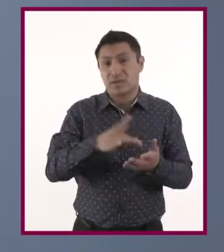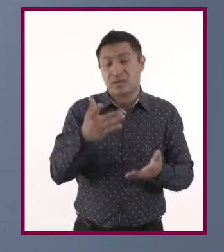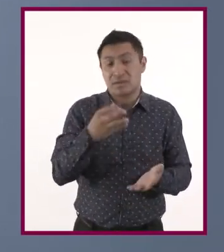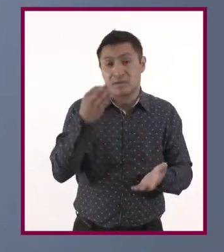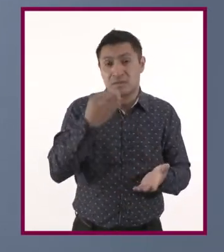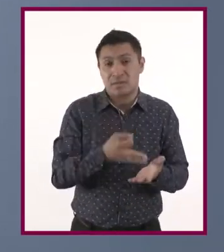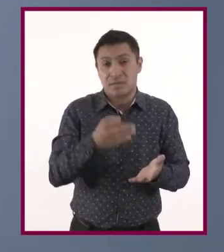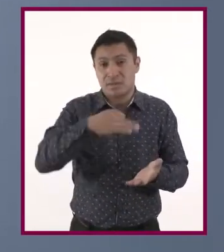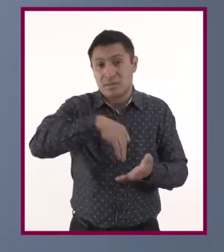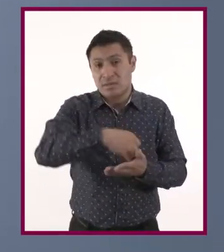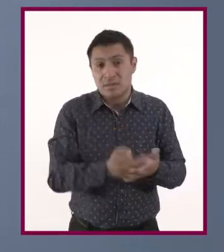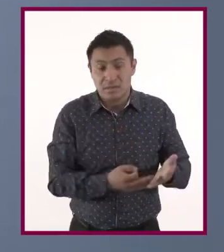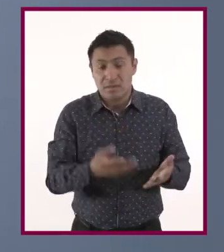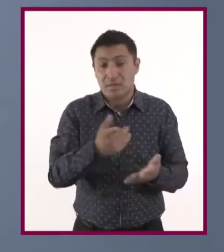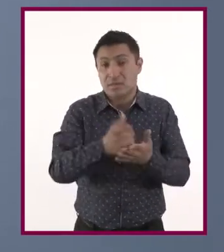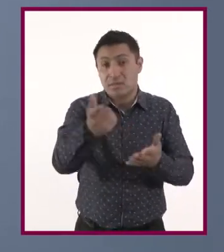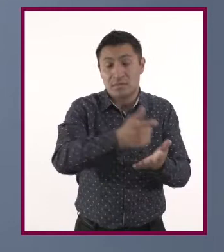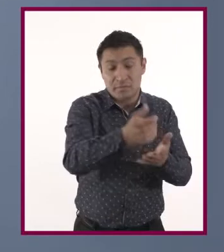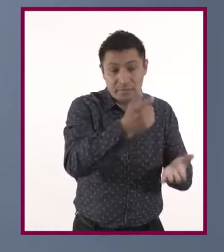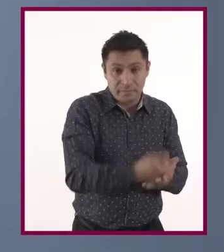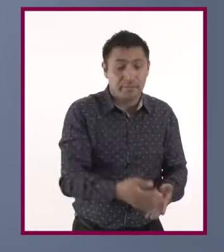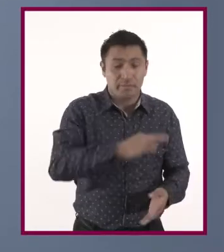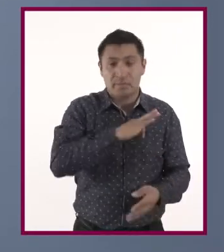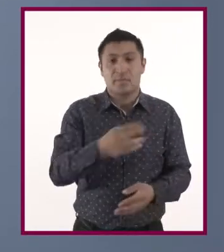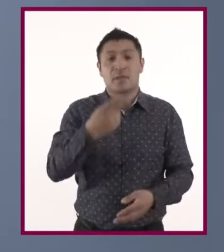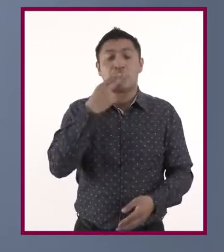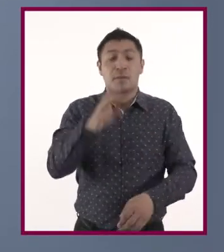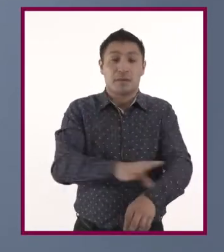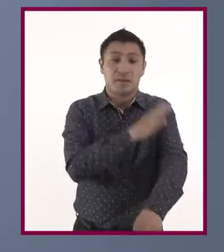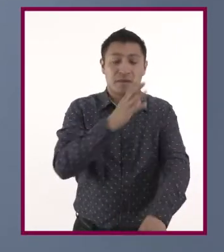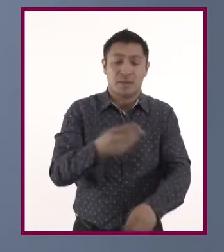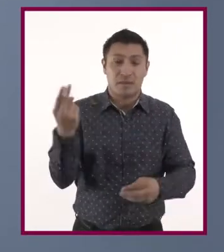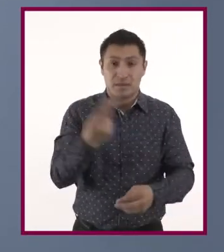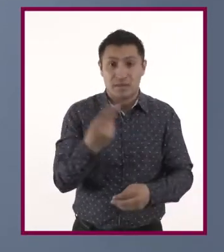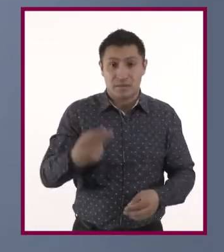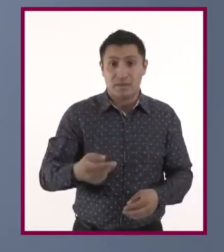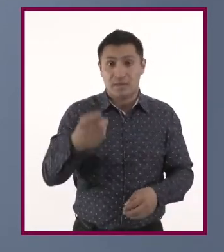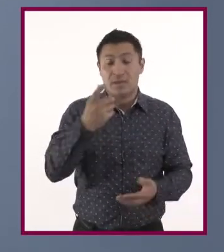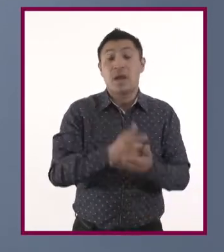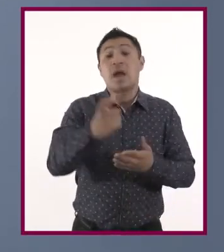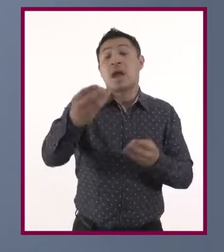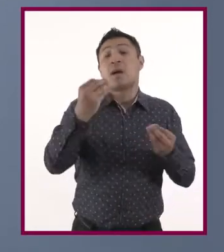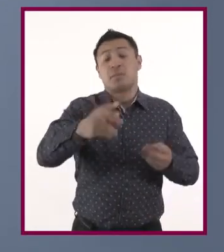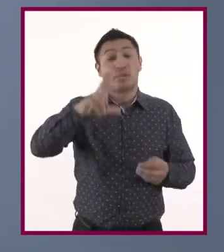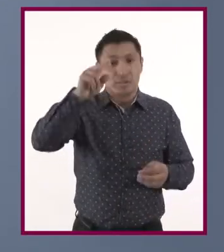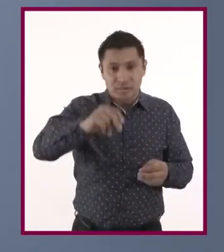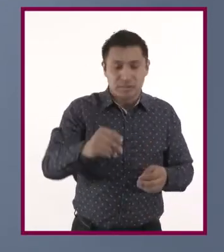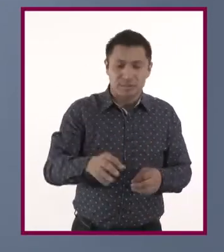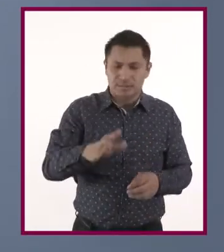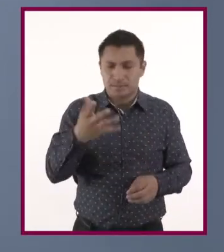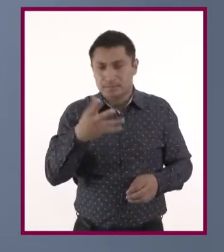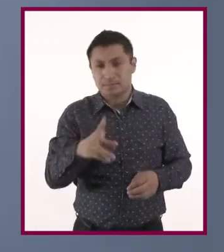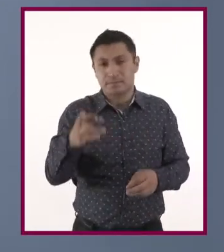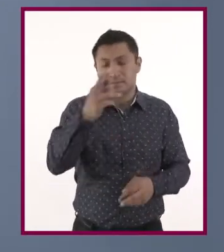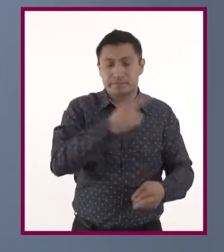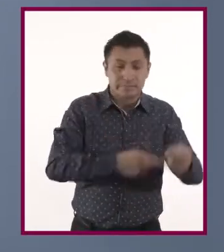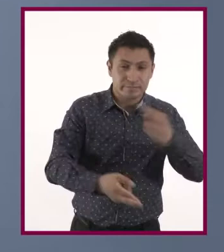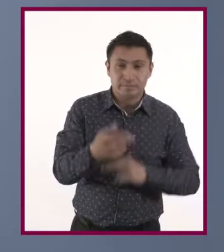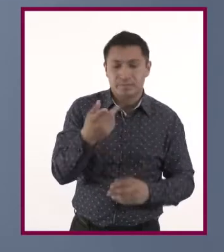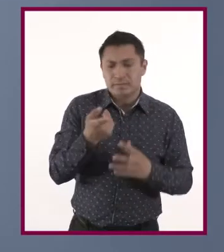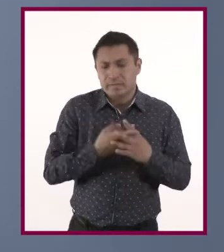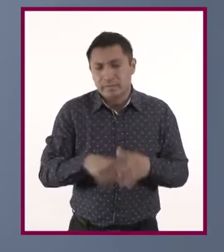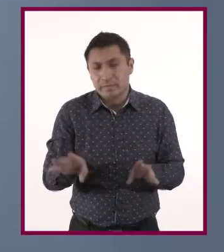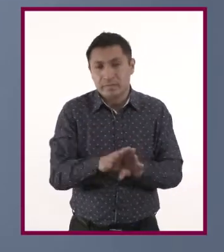facturas por electricidad. Se puede usar toda la energía necesaria sin tener que pagar más por ella. Se calcula que el retorno de inversión inicial